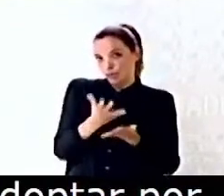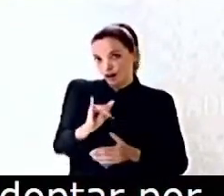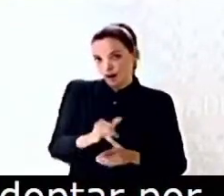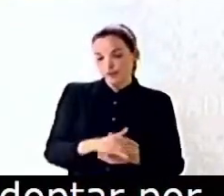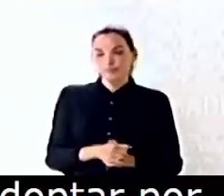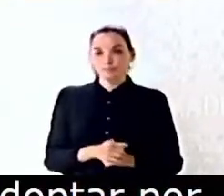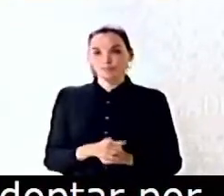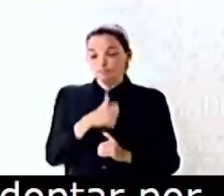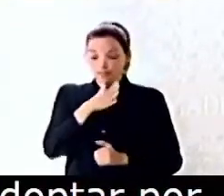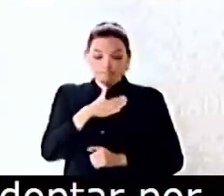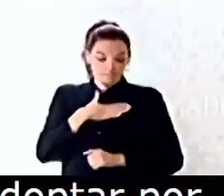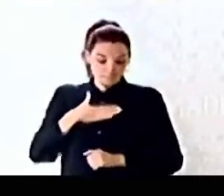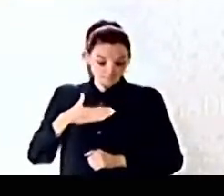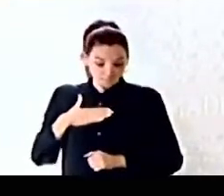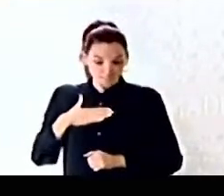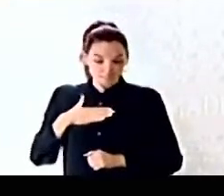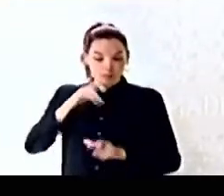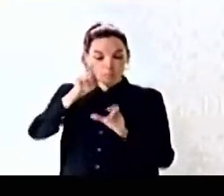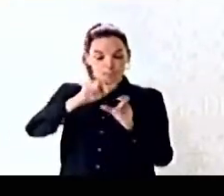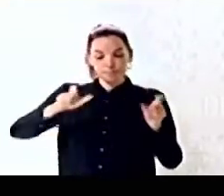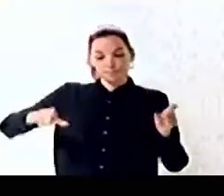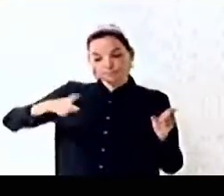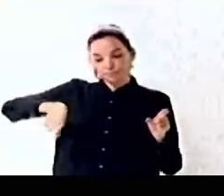Porque lo que queremos es una población protegida.